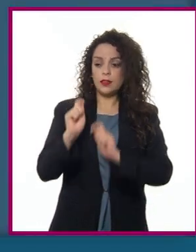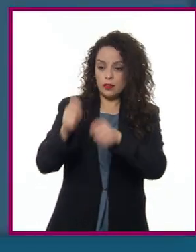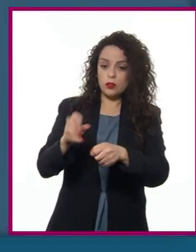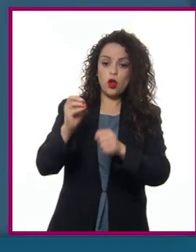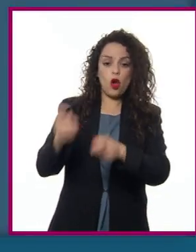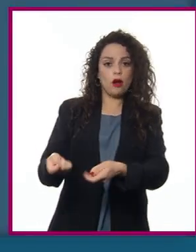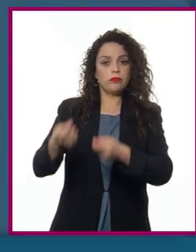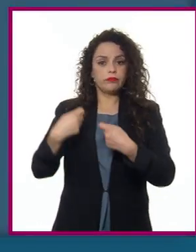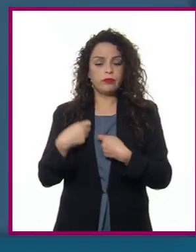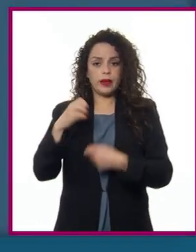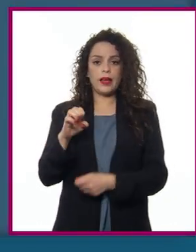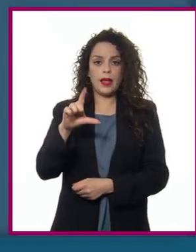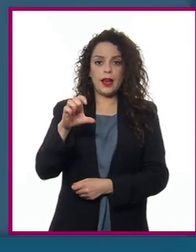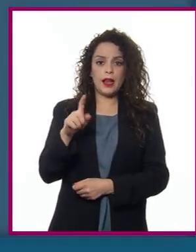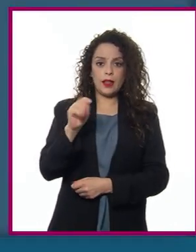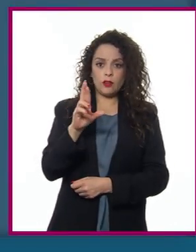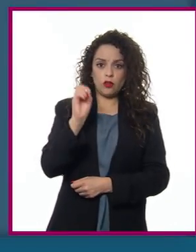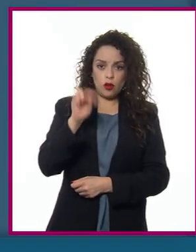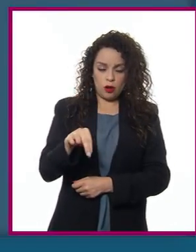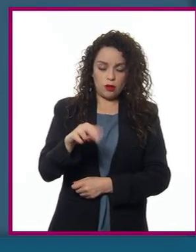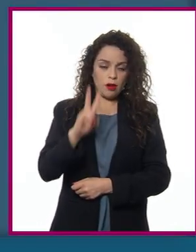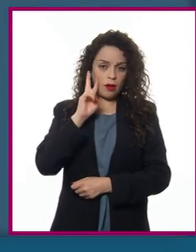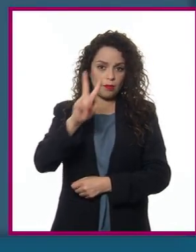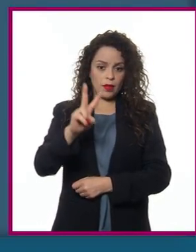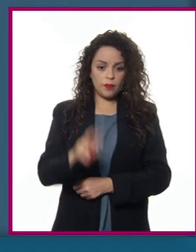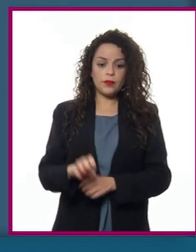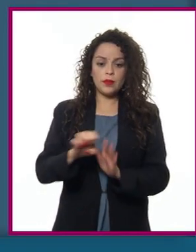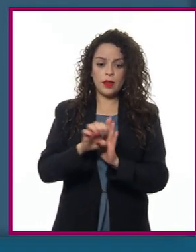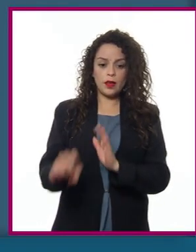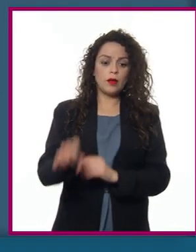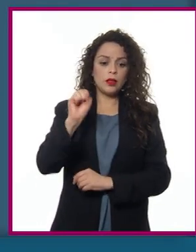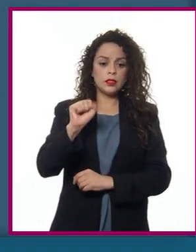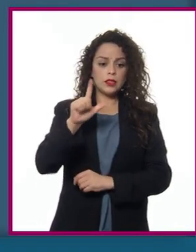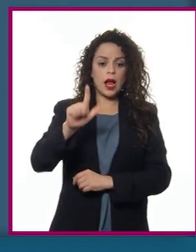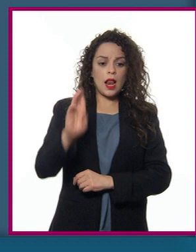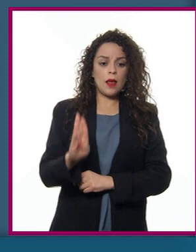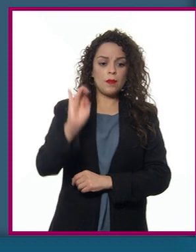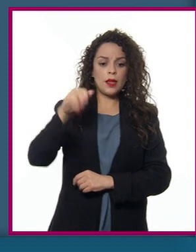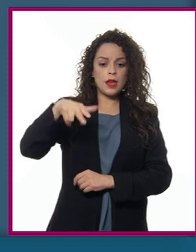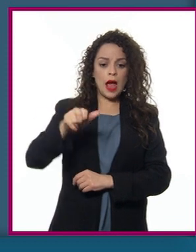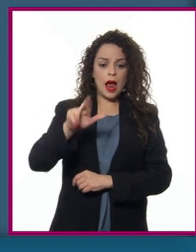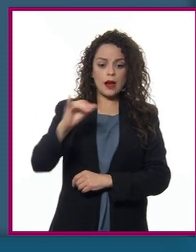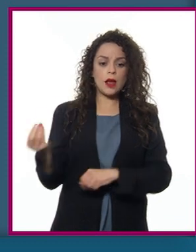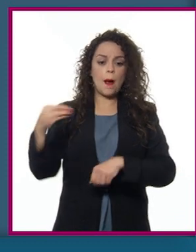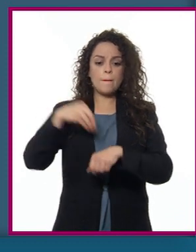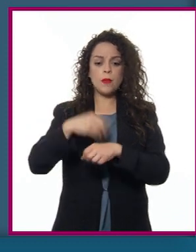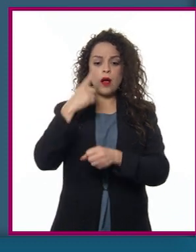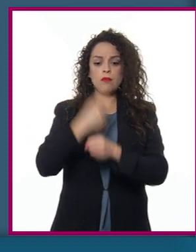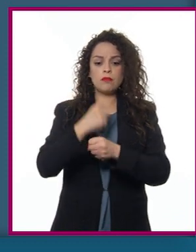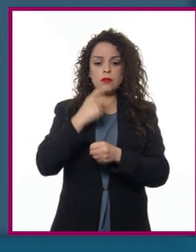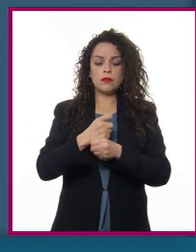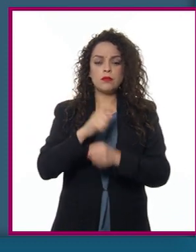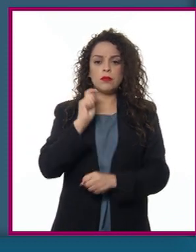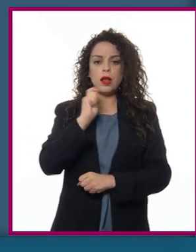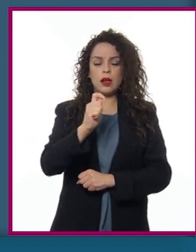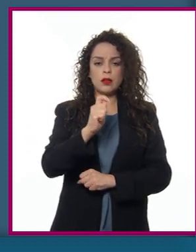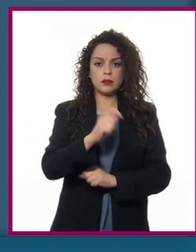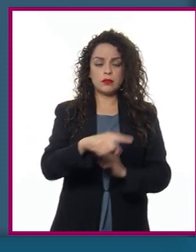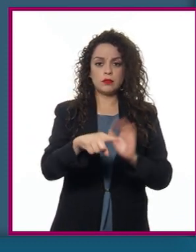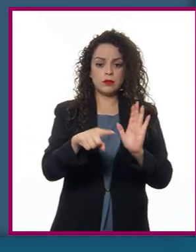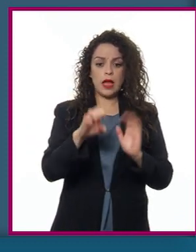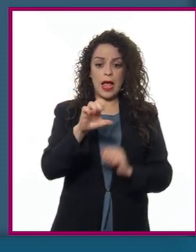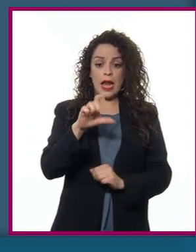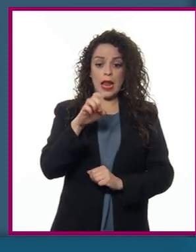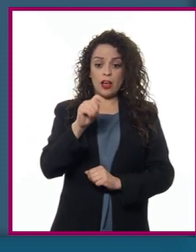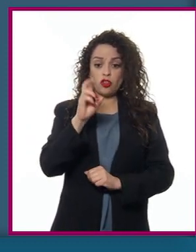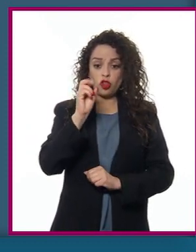la fórmula química de un compuesto, como son las sales binarias, primero se escribe el símbolo del elemento que cede electrones y